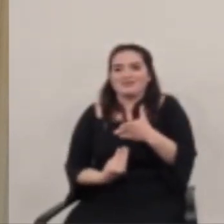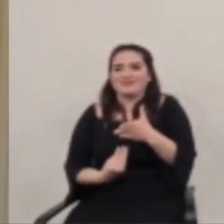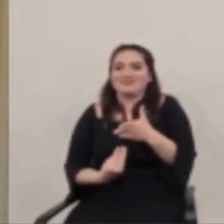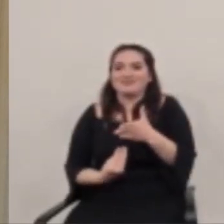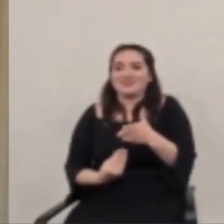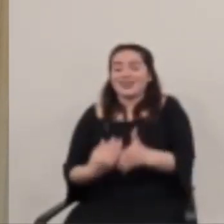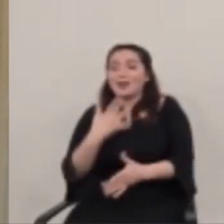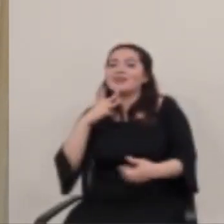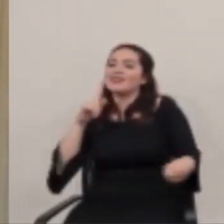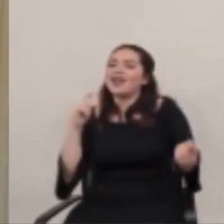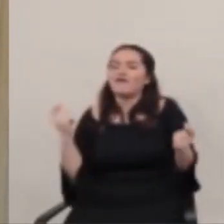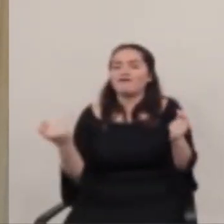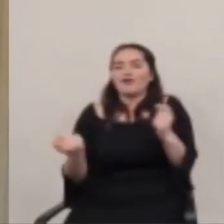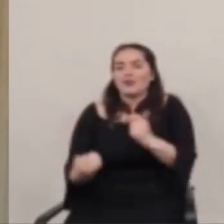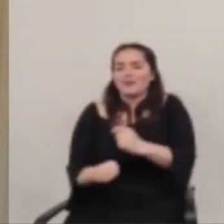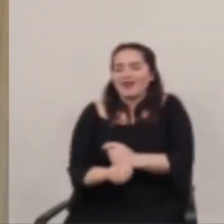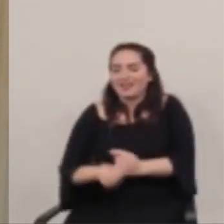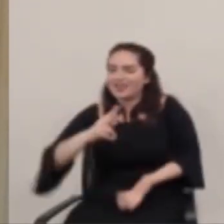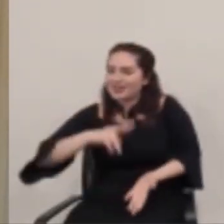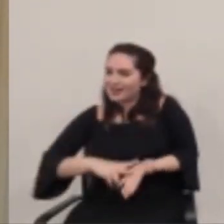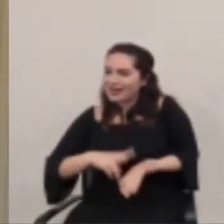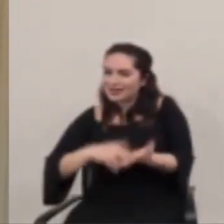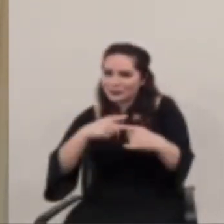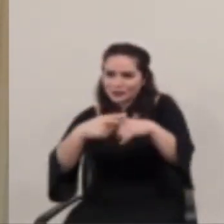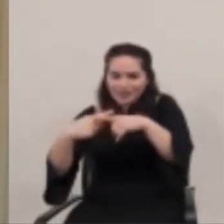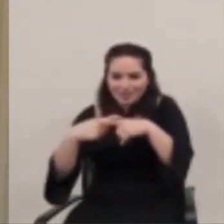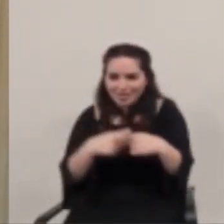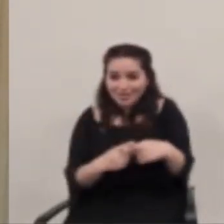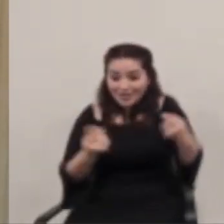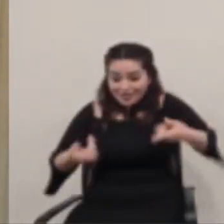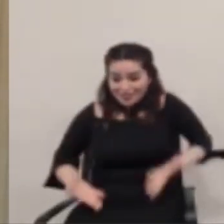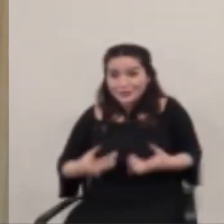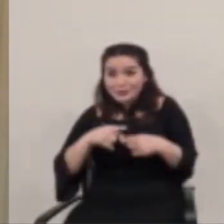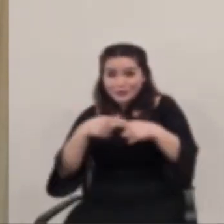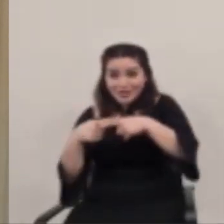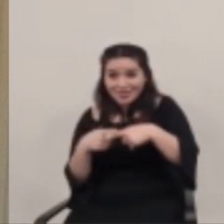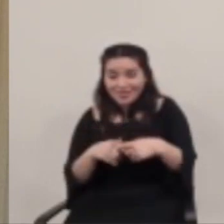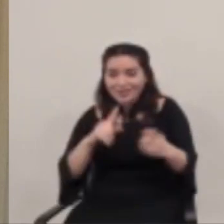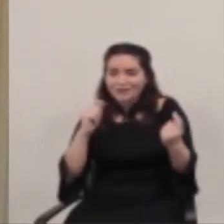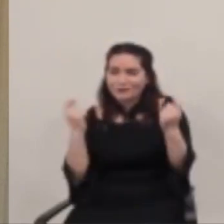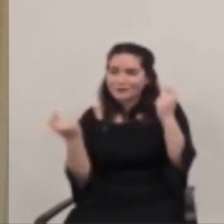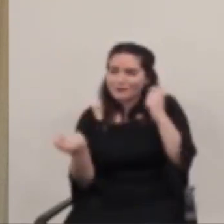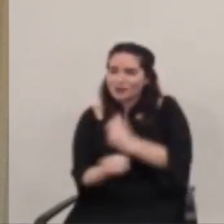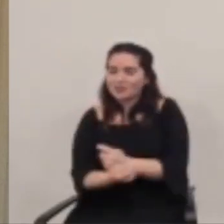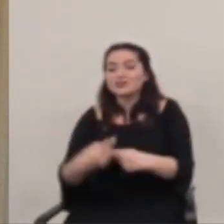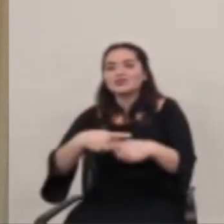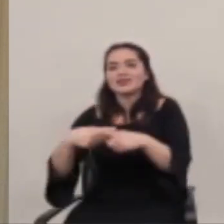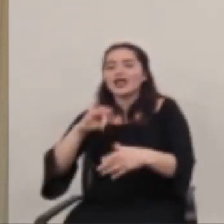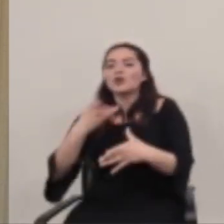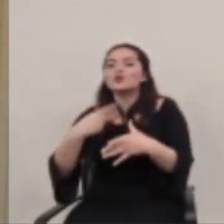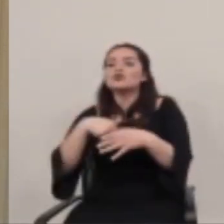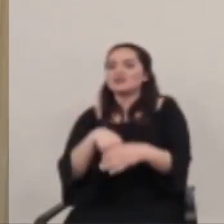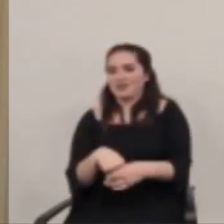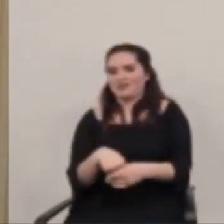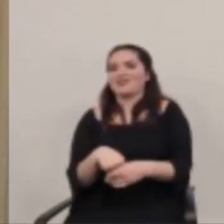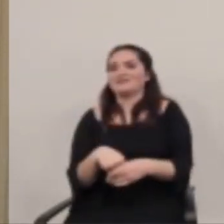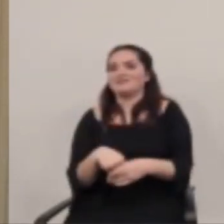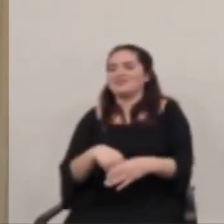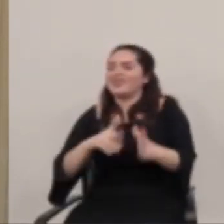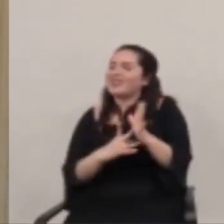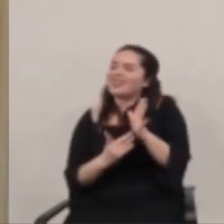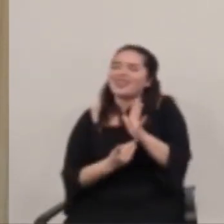para transformar realmente esta sociedad y que esta sociedad se transforme en una sociedad inclusiva y una ciudad que vaya a un